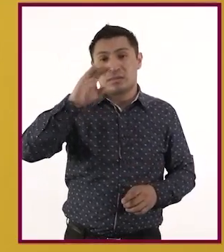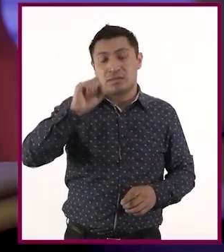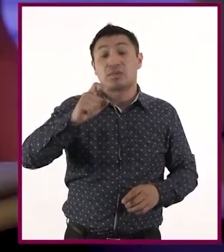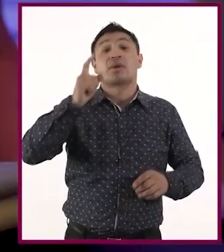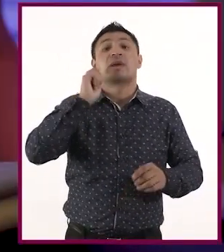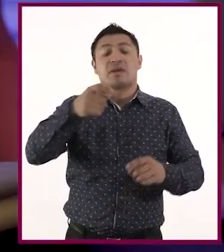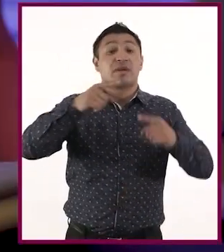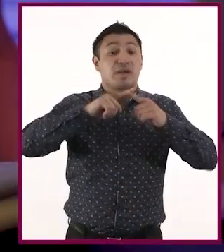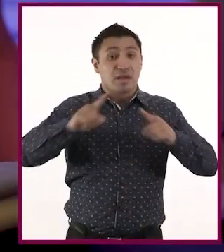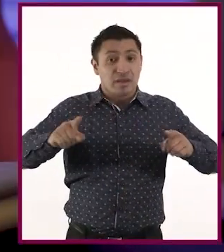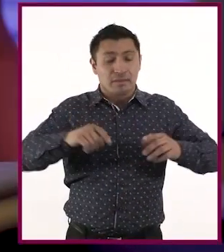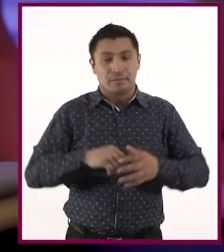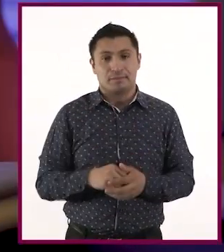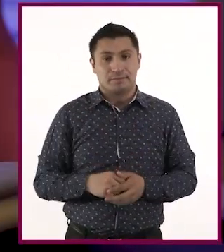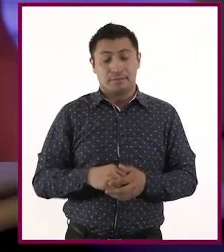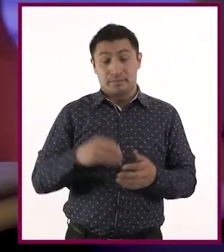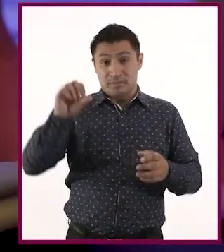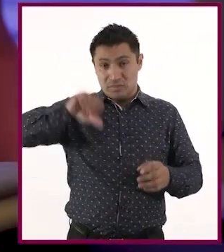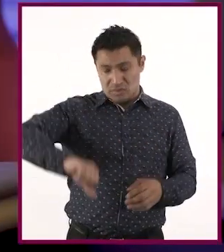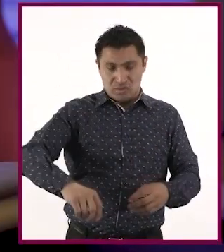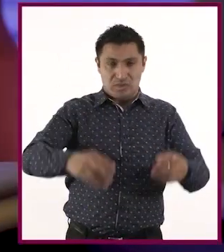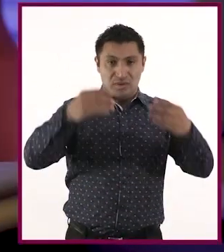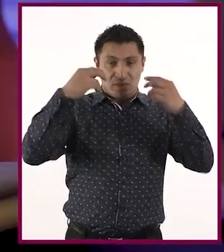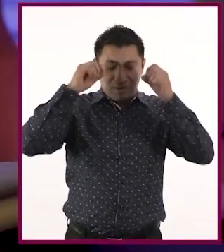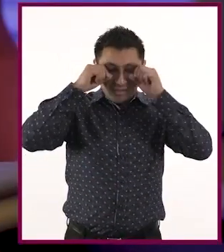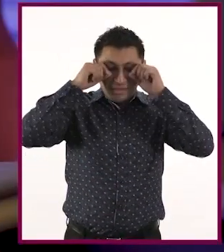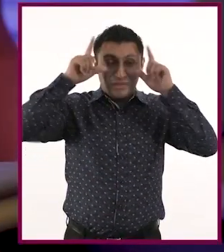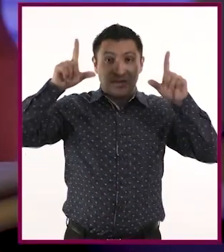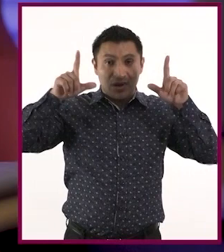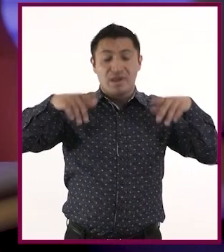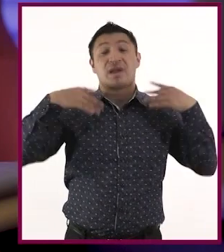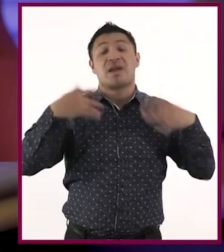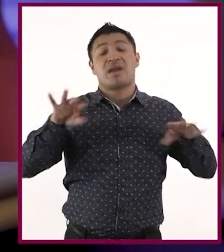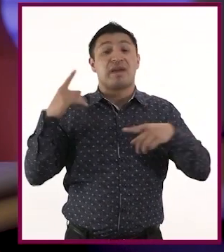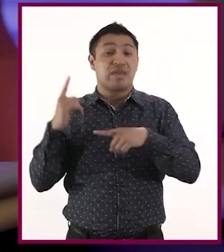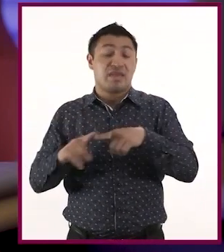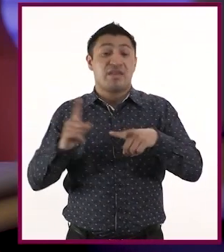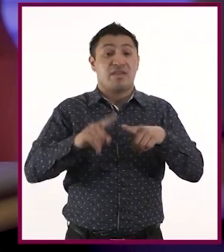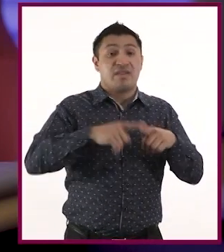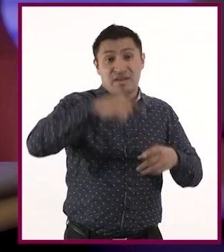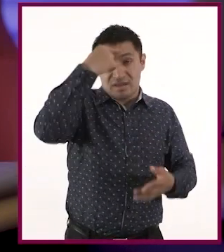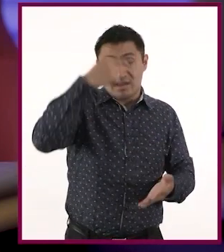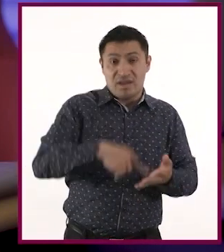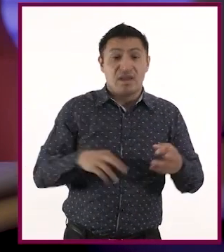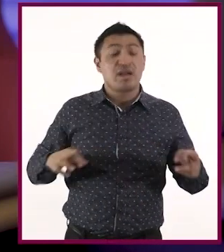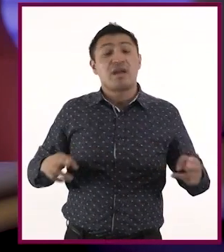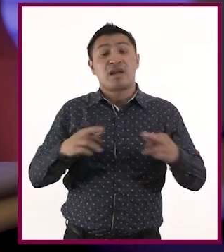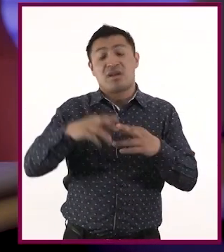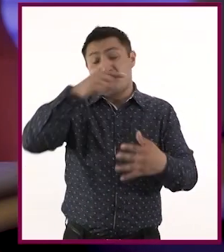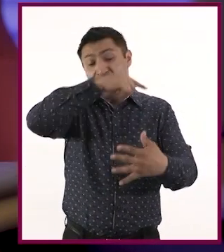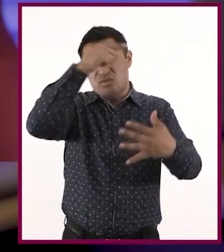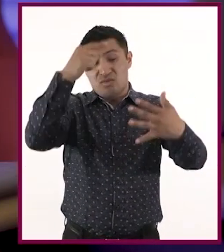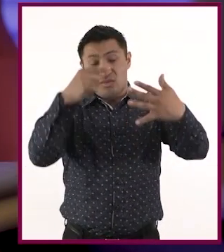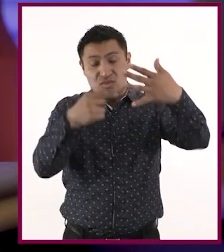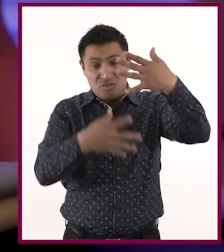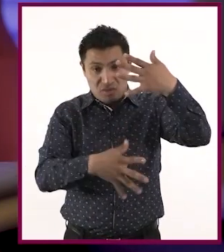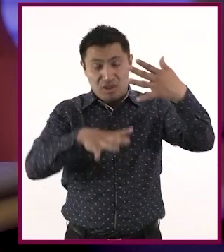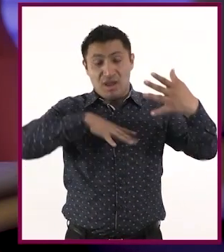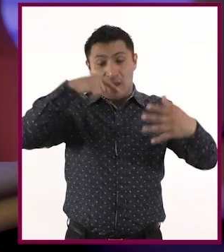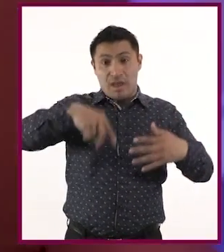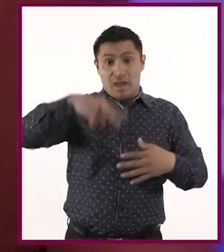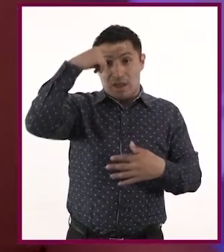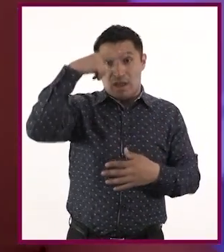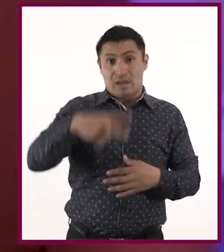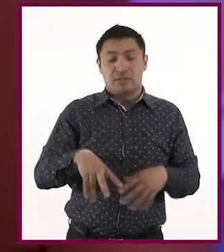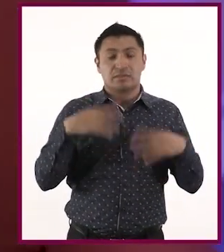mismo. Sin duda, este programa nos abrió los ojos una vez más ante la gran variedad de creencias y religiones que practican las mexicanas y los